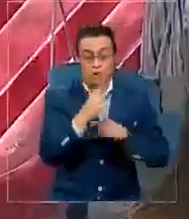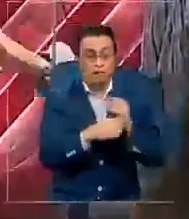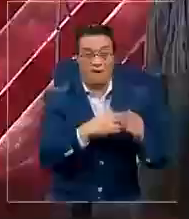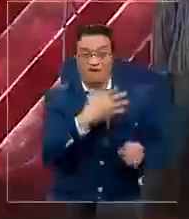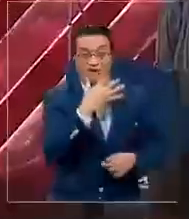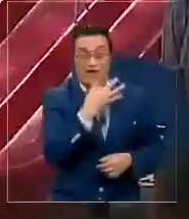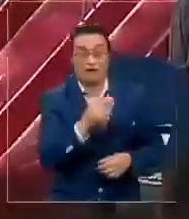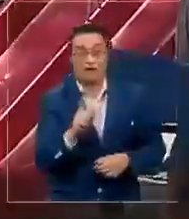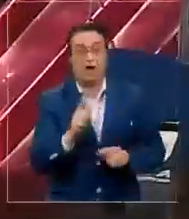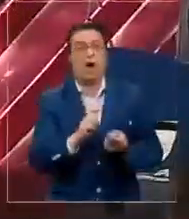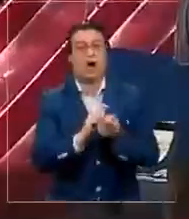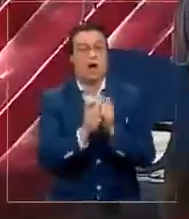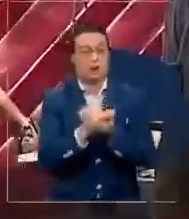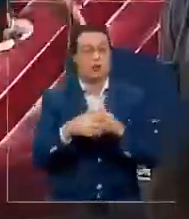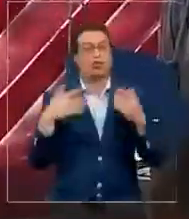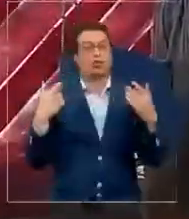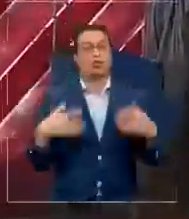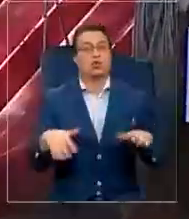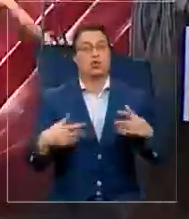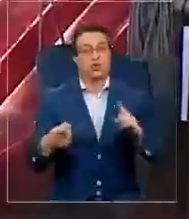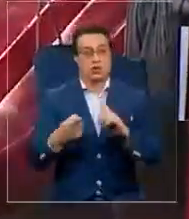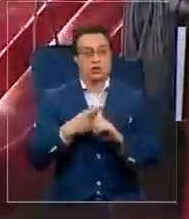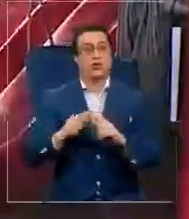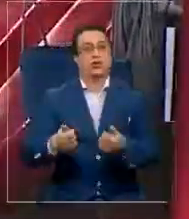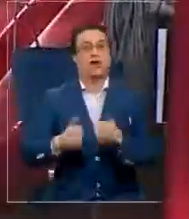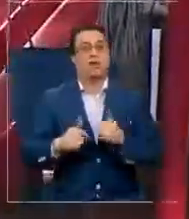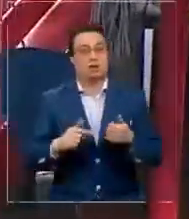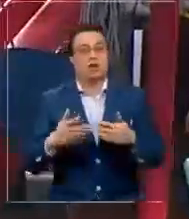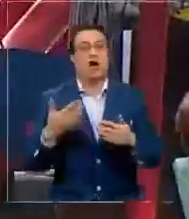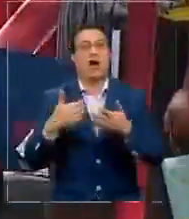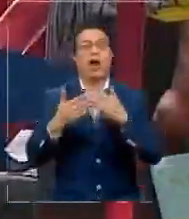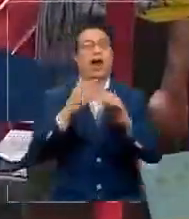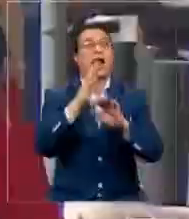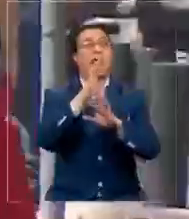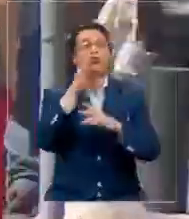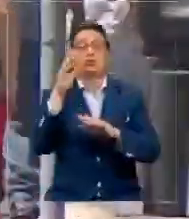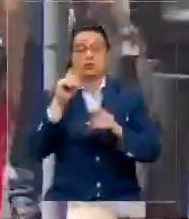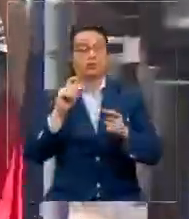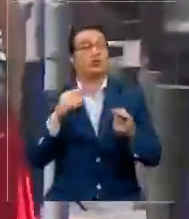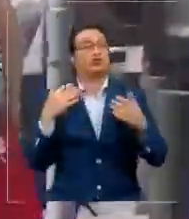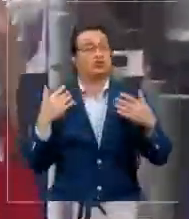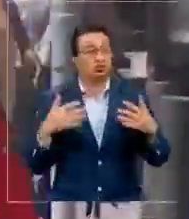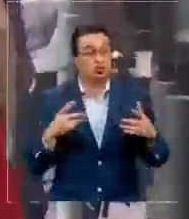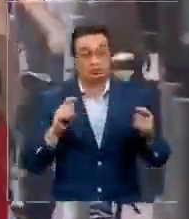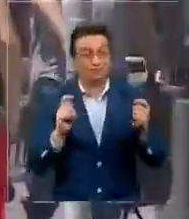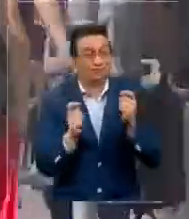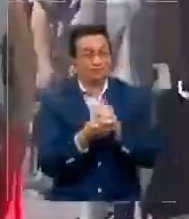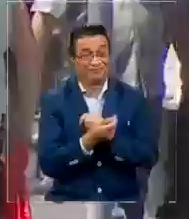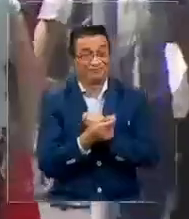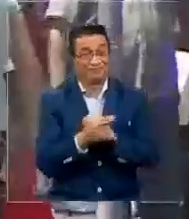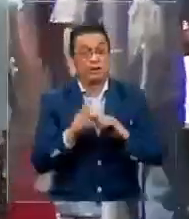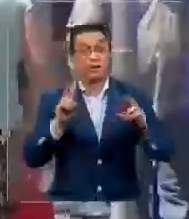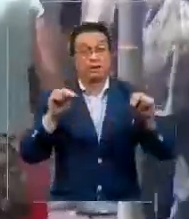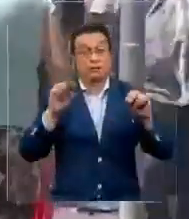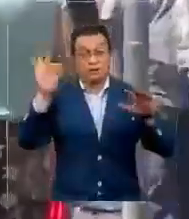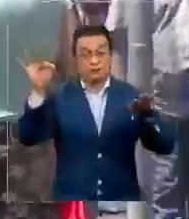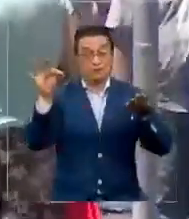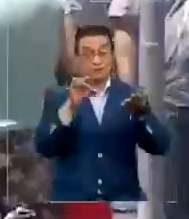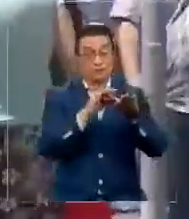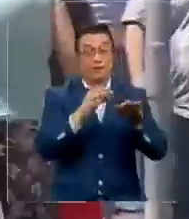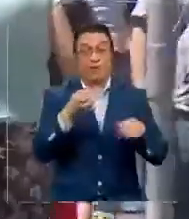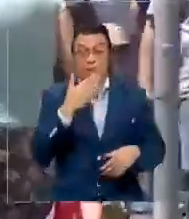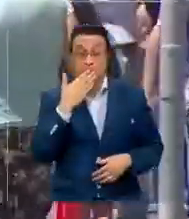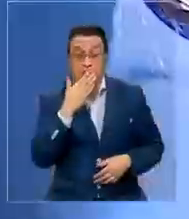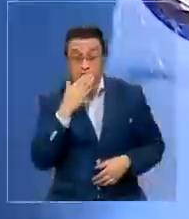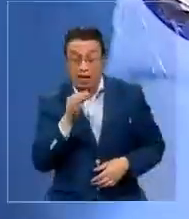delante. Grandes cambios, enormes desafíos y una naturaleza alterada. Respecto a la pandemia, la especialista en